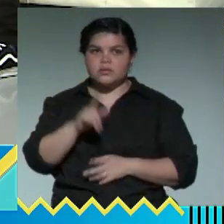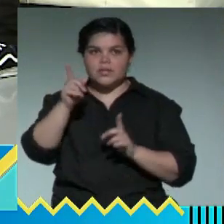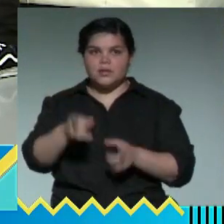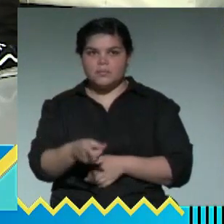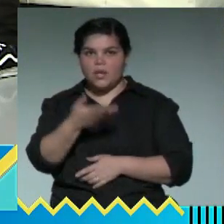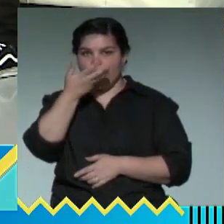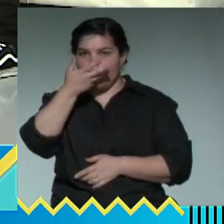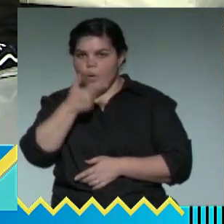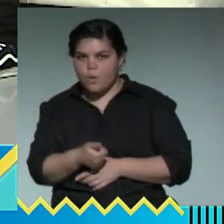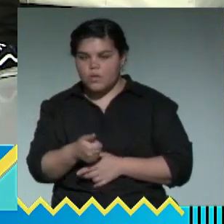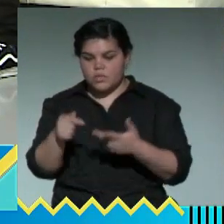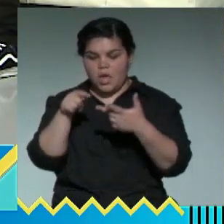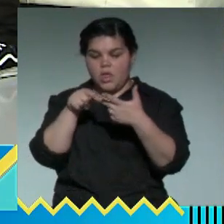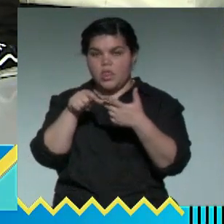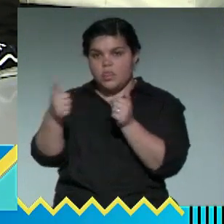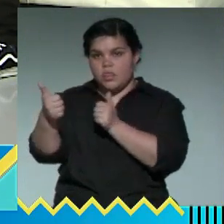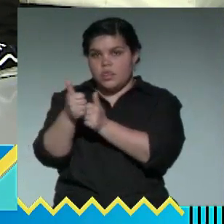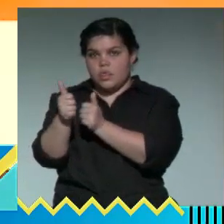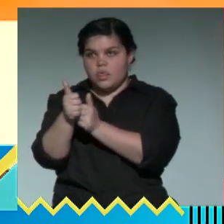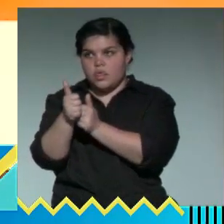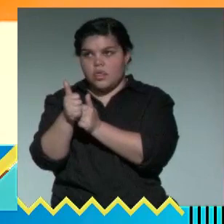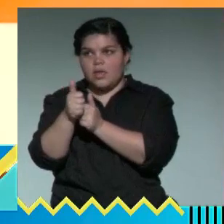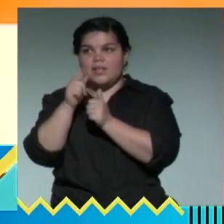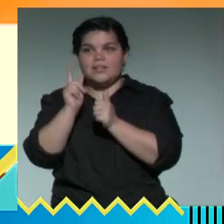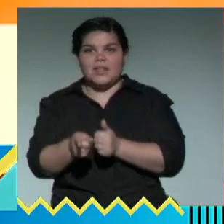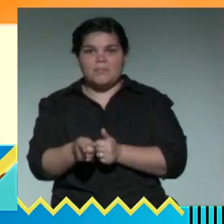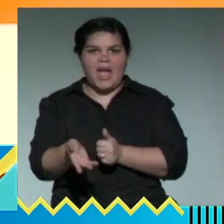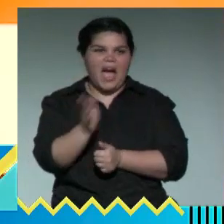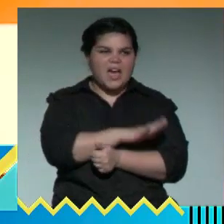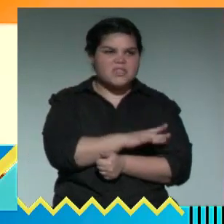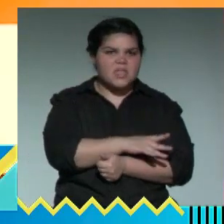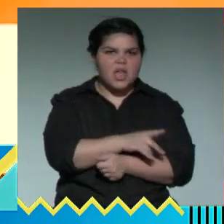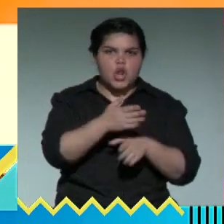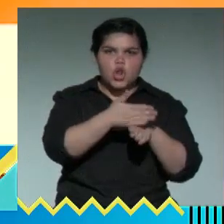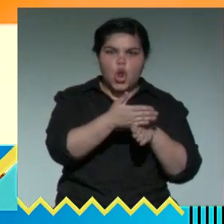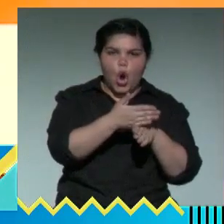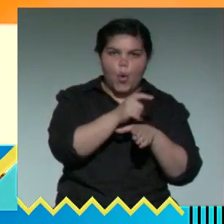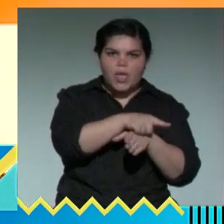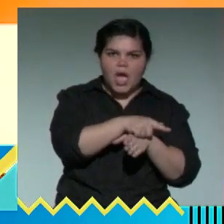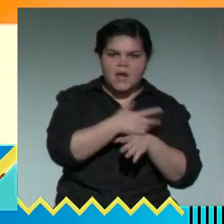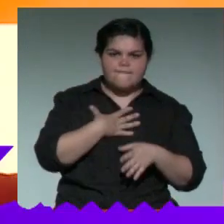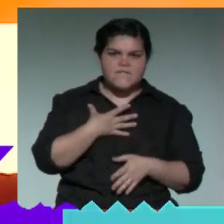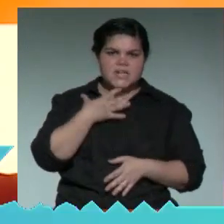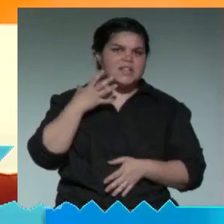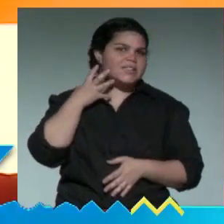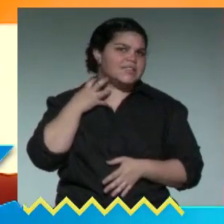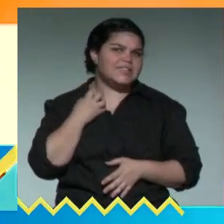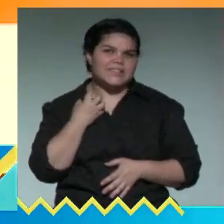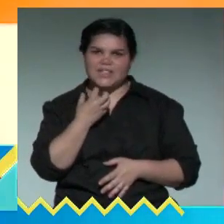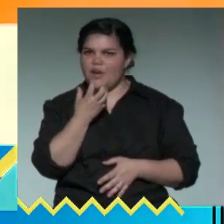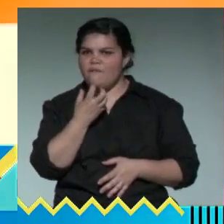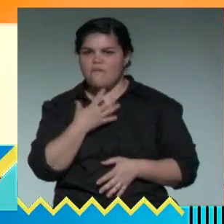Cerati generaba celos en la novia de ese momento de Cerati. Claro, sí. Porque estaba como muy siempre amigo, sucedía.